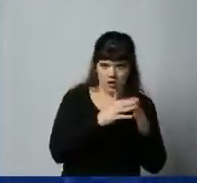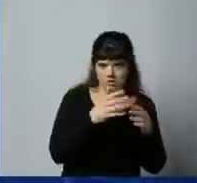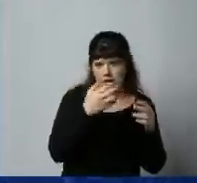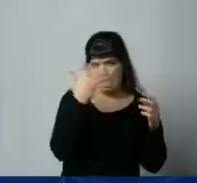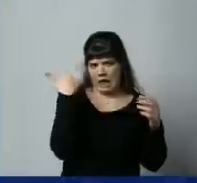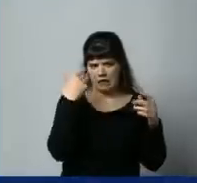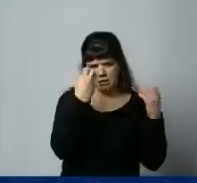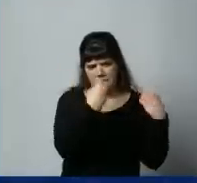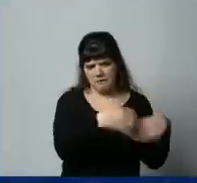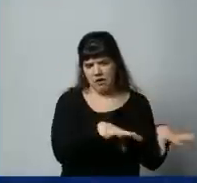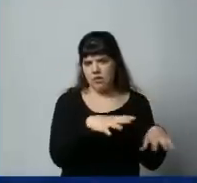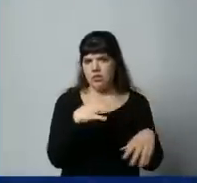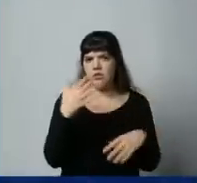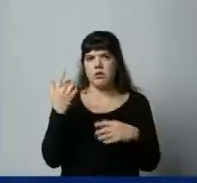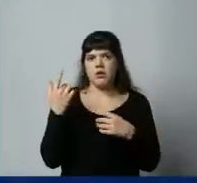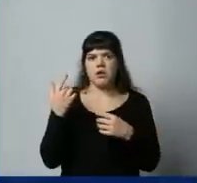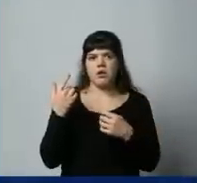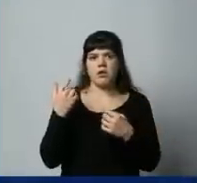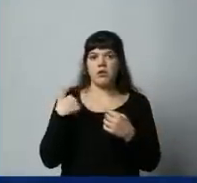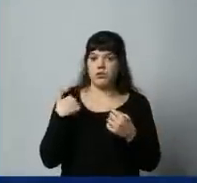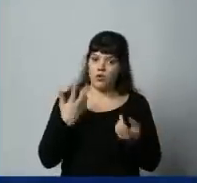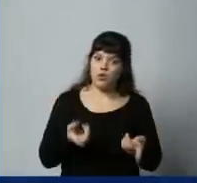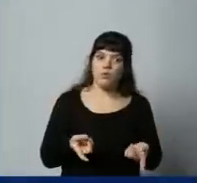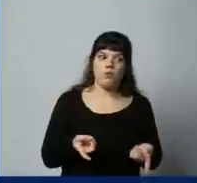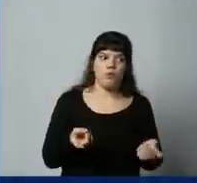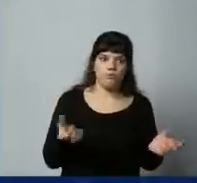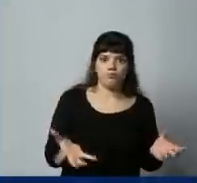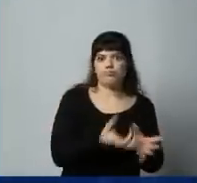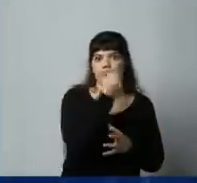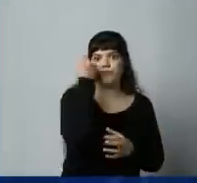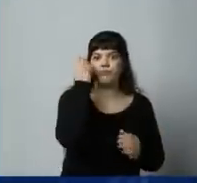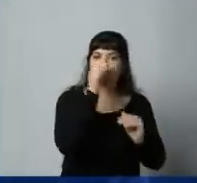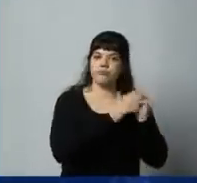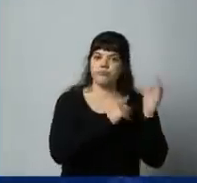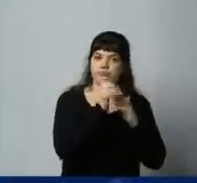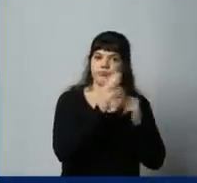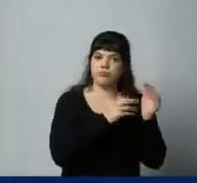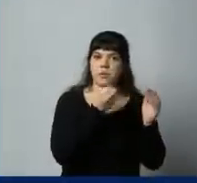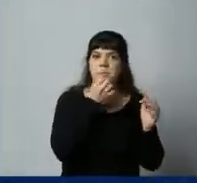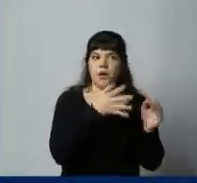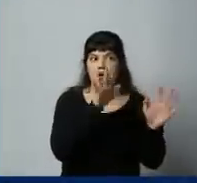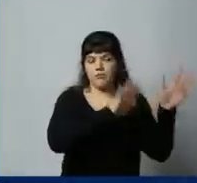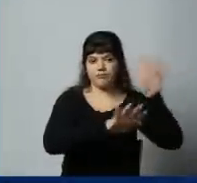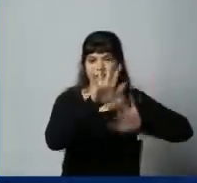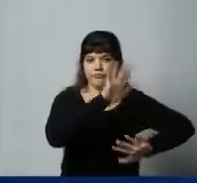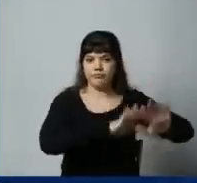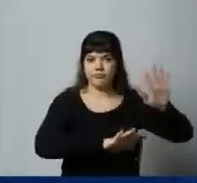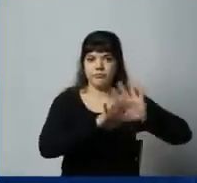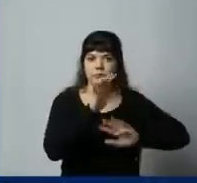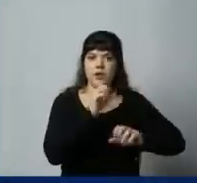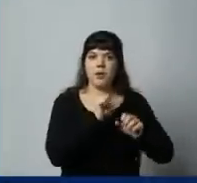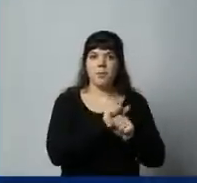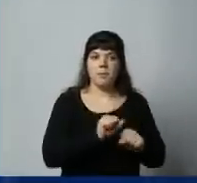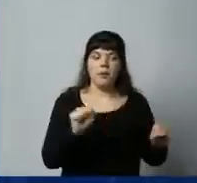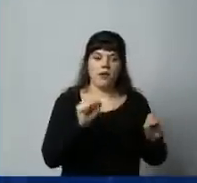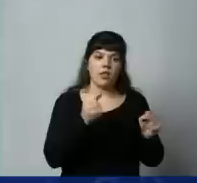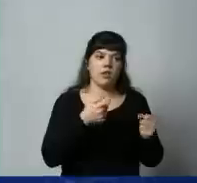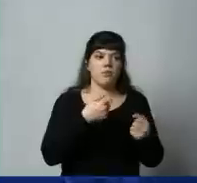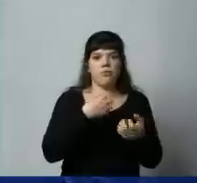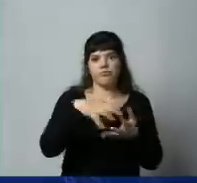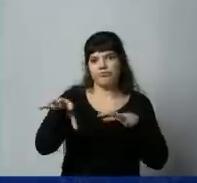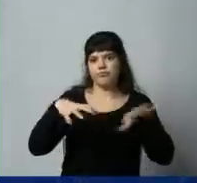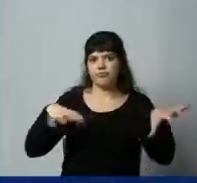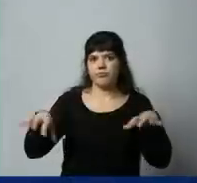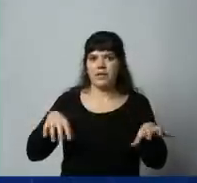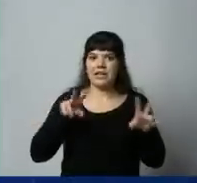abandono en desuso nosotros la hemos recuperado para nuestro instrumento de redistribución urbana que es